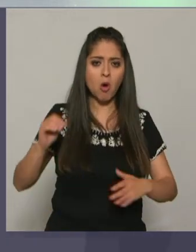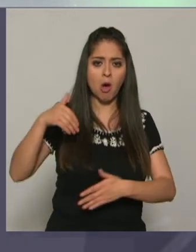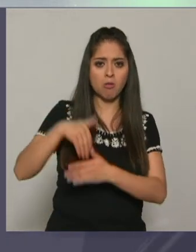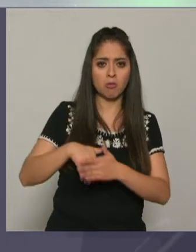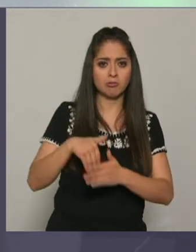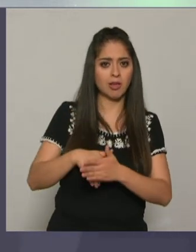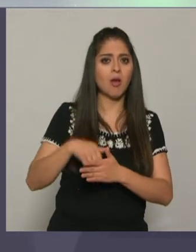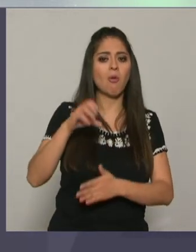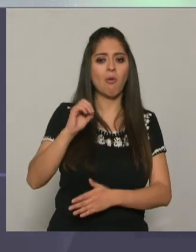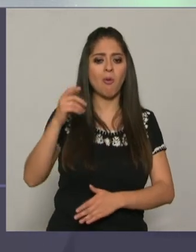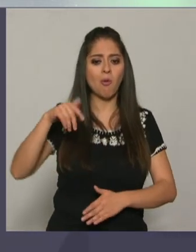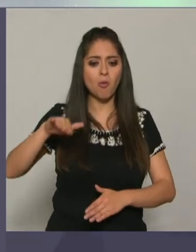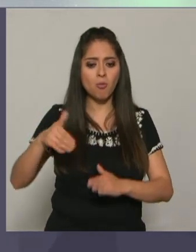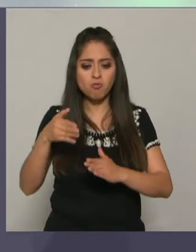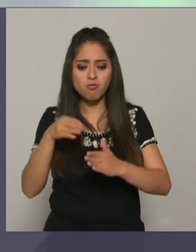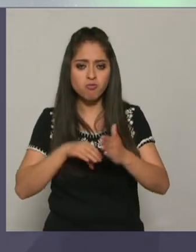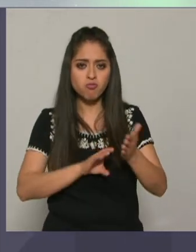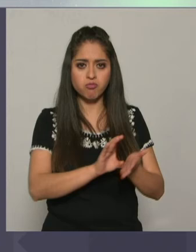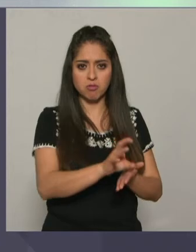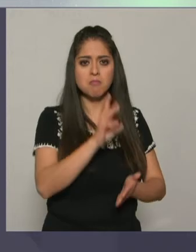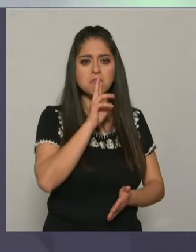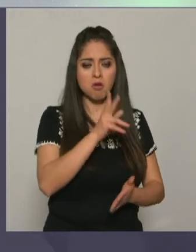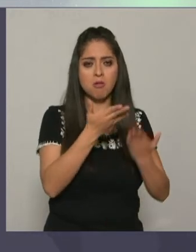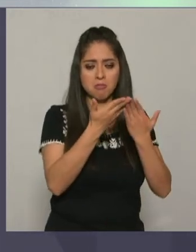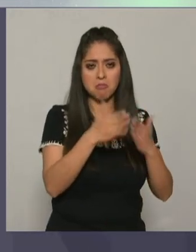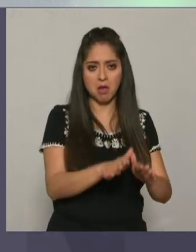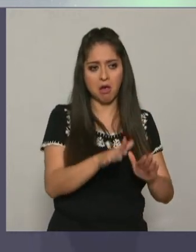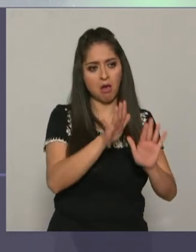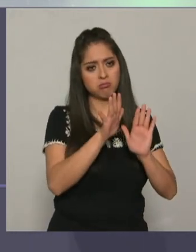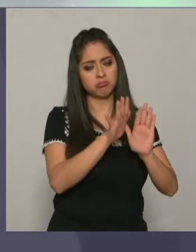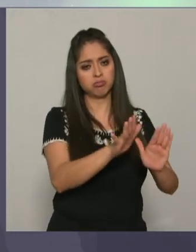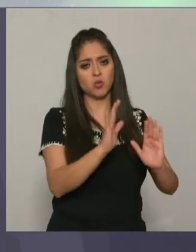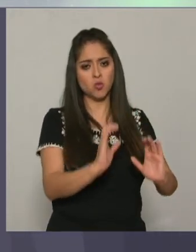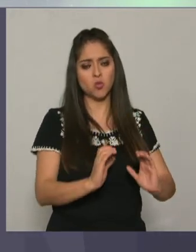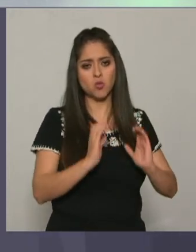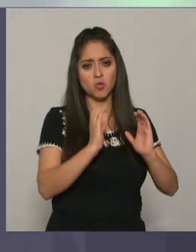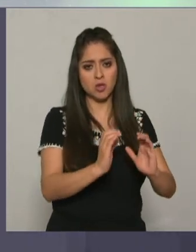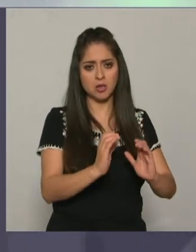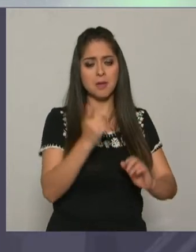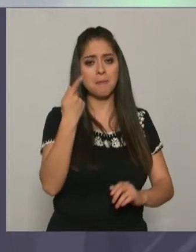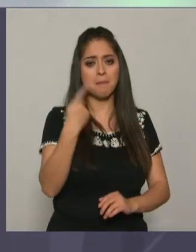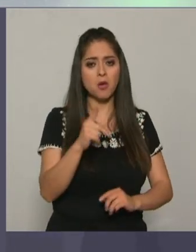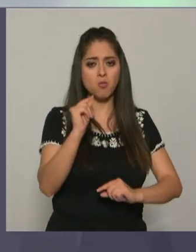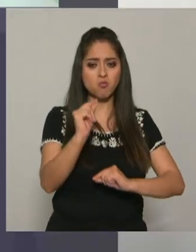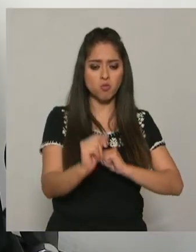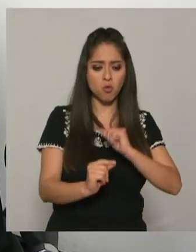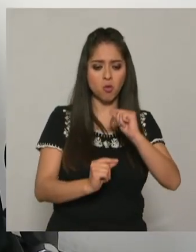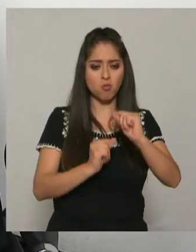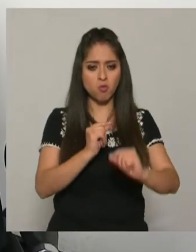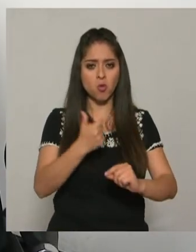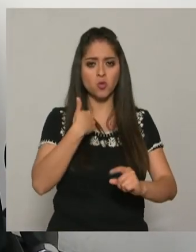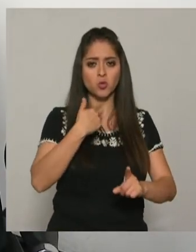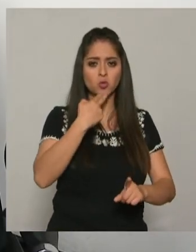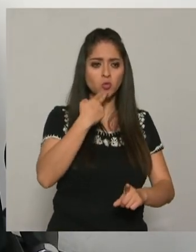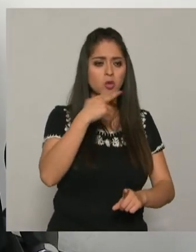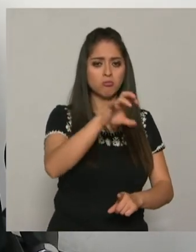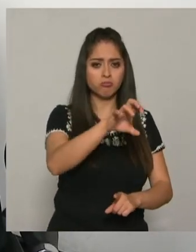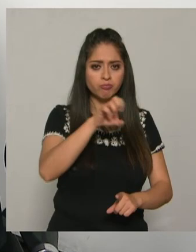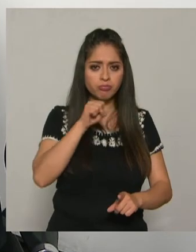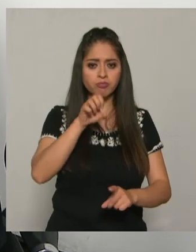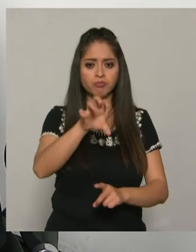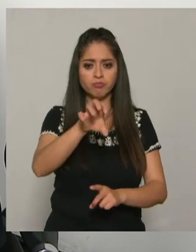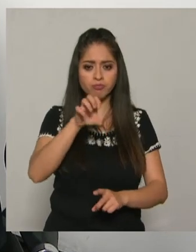y guardarlo, depositarlo en la cuenta del banco, que ahí se quede, ¿no? Que ahí se quede, y conforme vayamos usándolo, bueno, pues